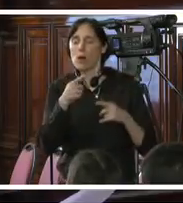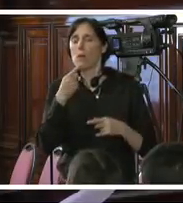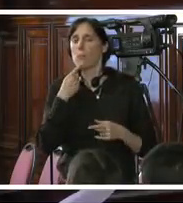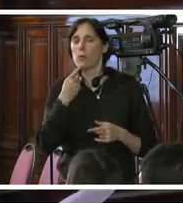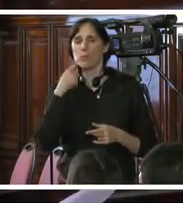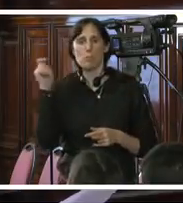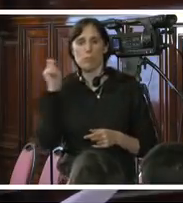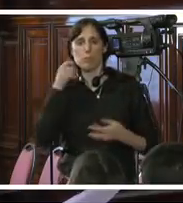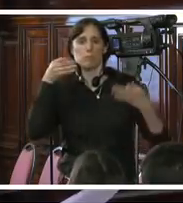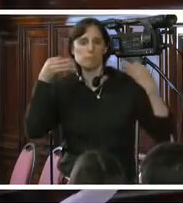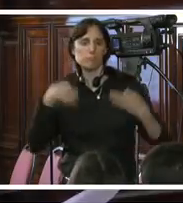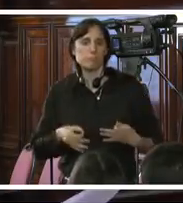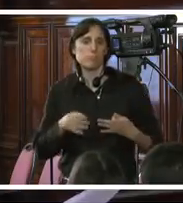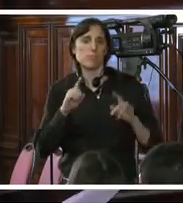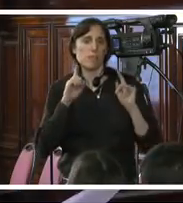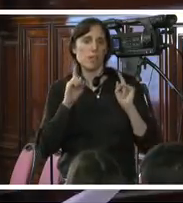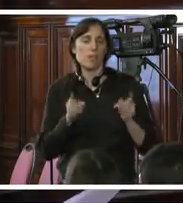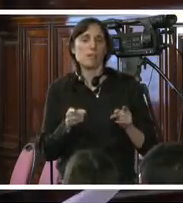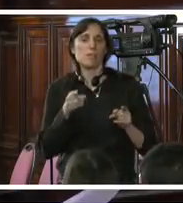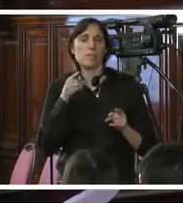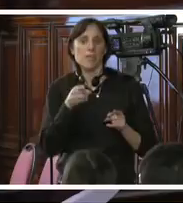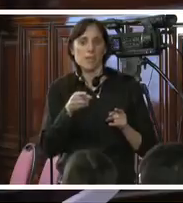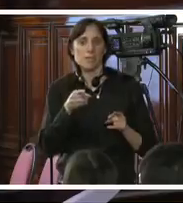públicas efectivas también nos dicen